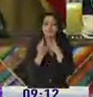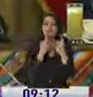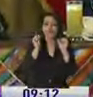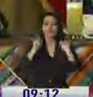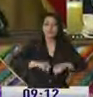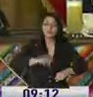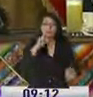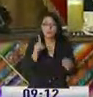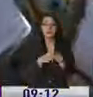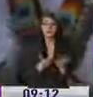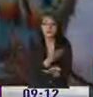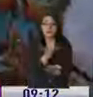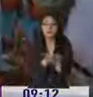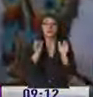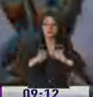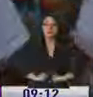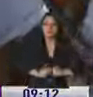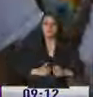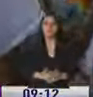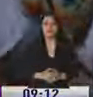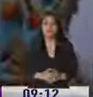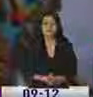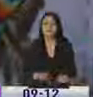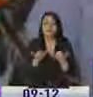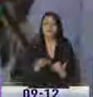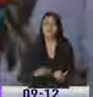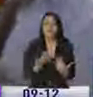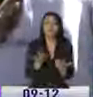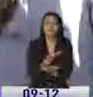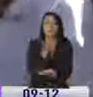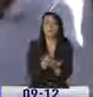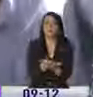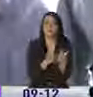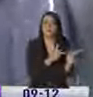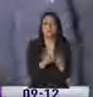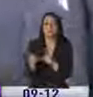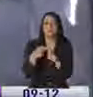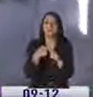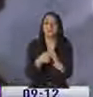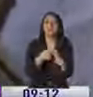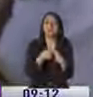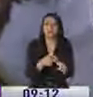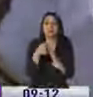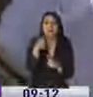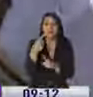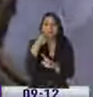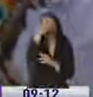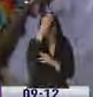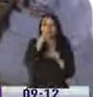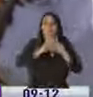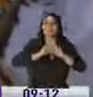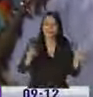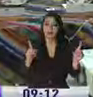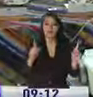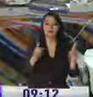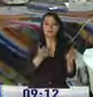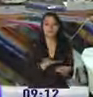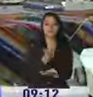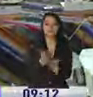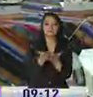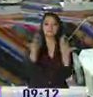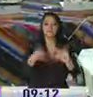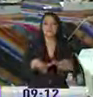consensuar propuestas. Vamos a entregar el plan urgente para la implementación del Estado Plurinacional e Intercultural. Ya en la